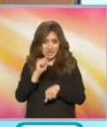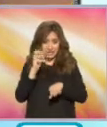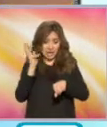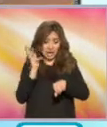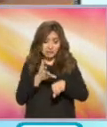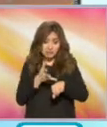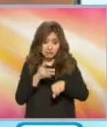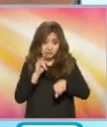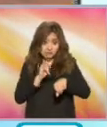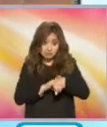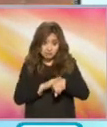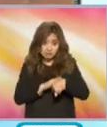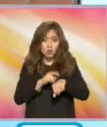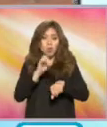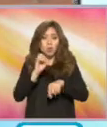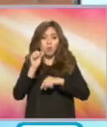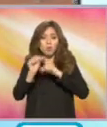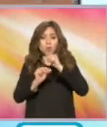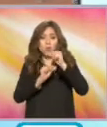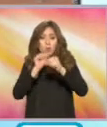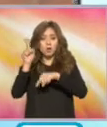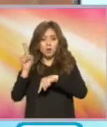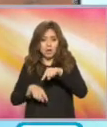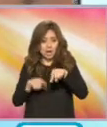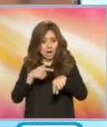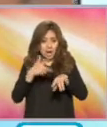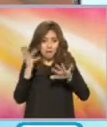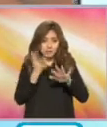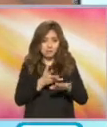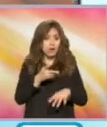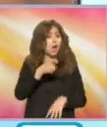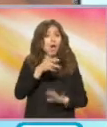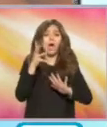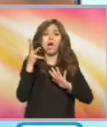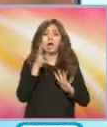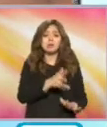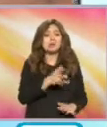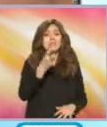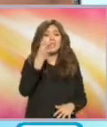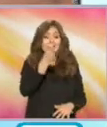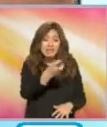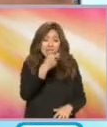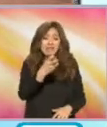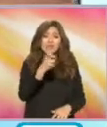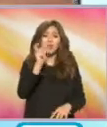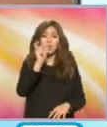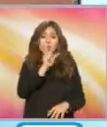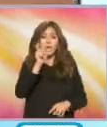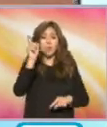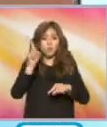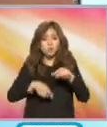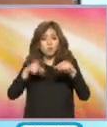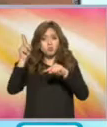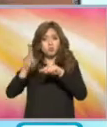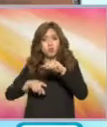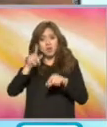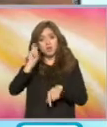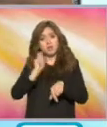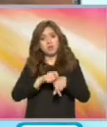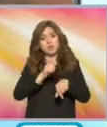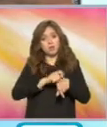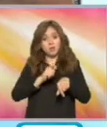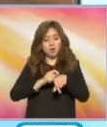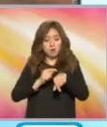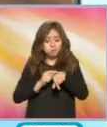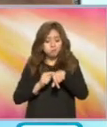O también puede irse disimulando? ¿O esta sí se va a quedar en nuestro cuerpo? Esta se va a quedar. Ese es uno de los grandes inconvenientes de retirar los tatuajes, que se queda Sí. el borde.